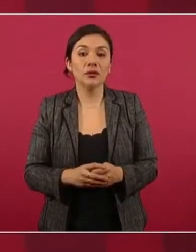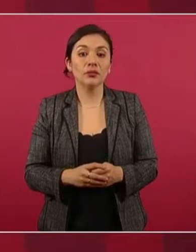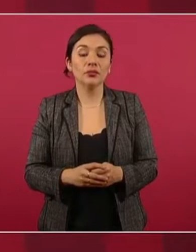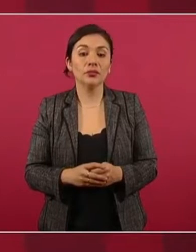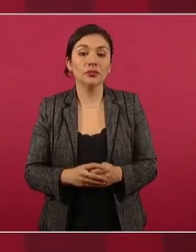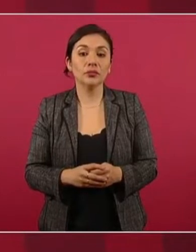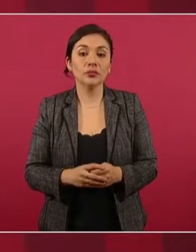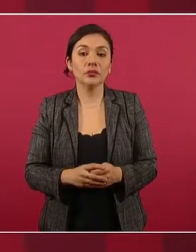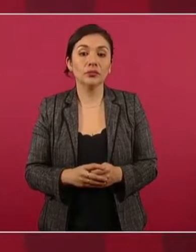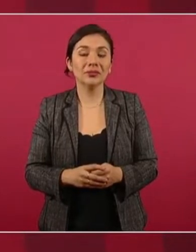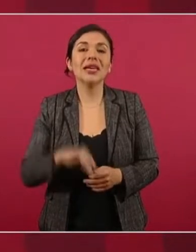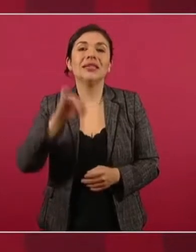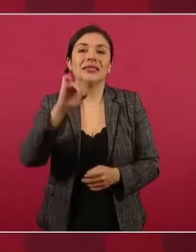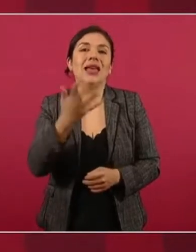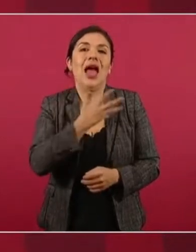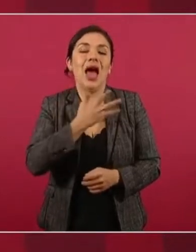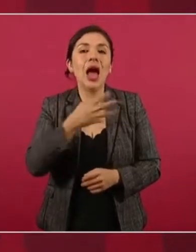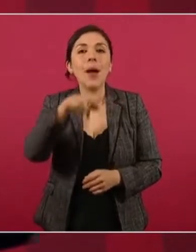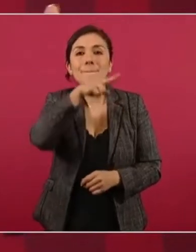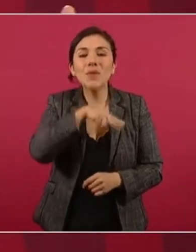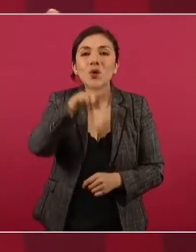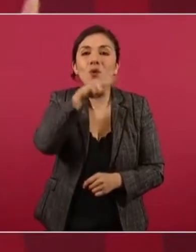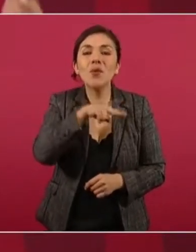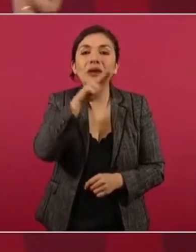hay la preocupación política